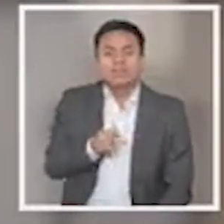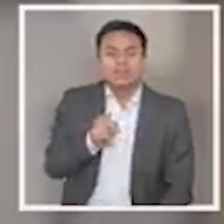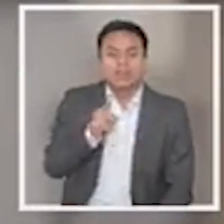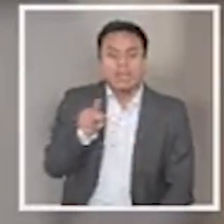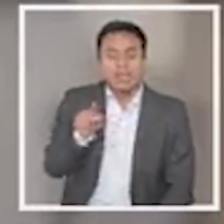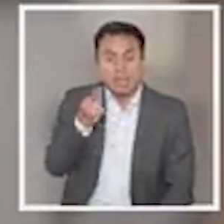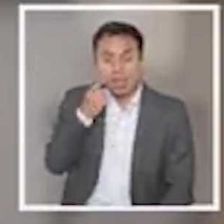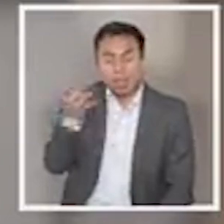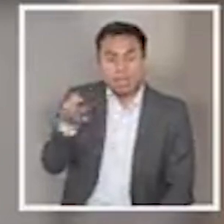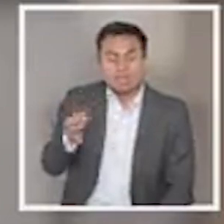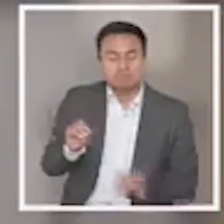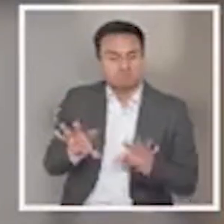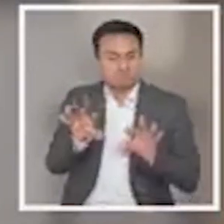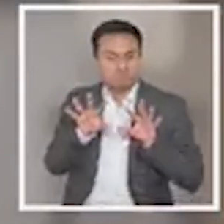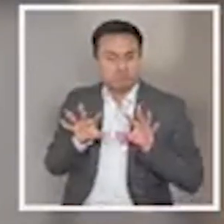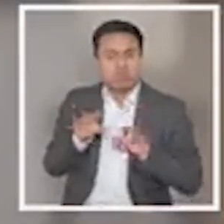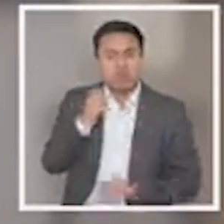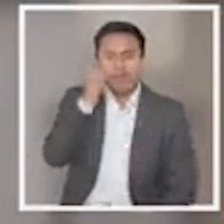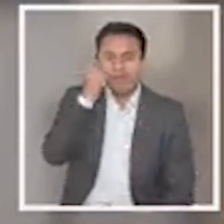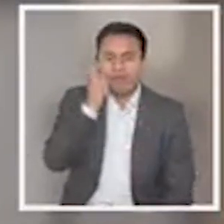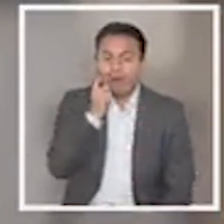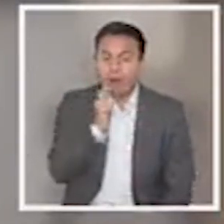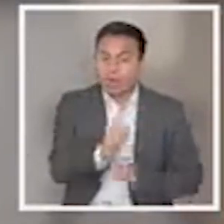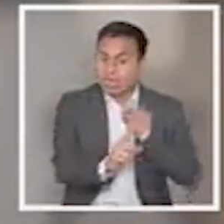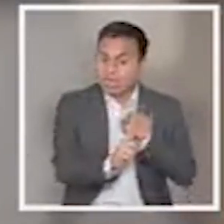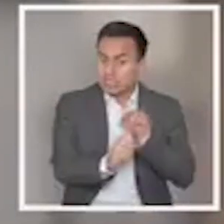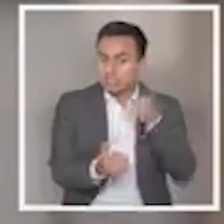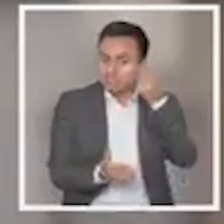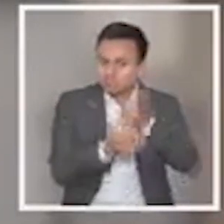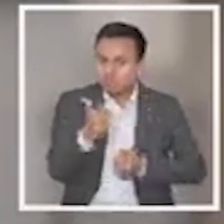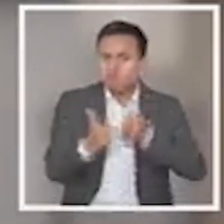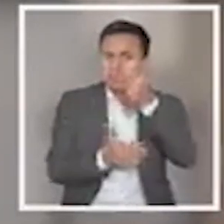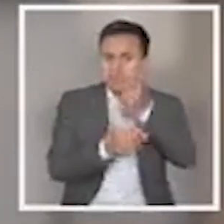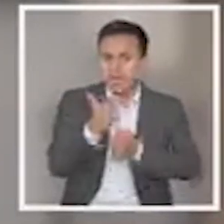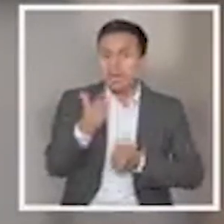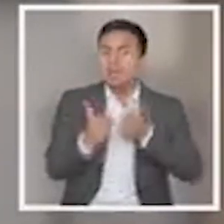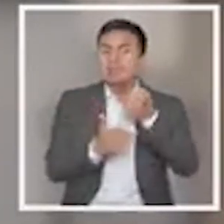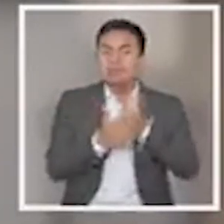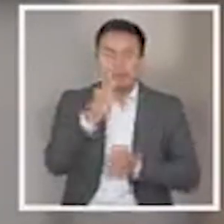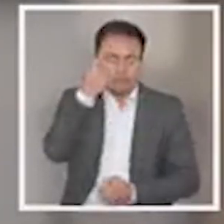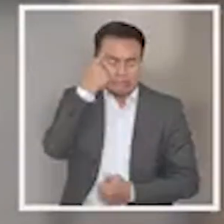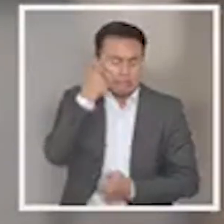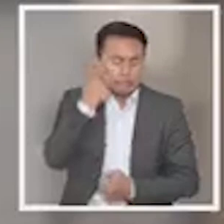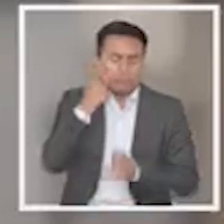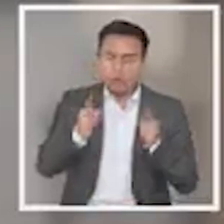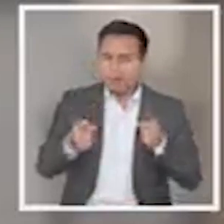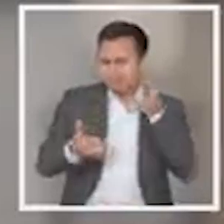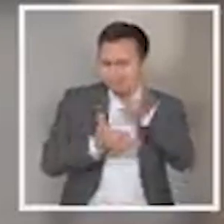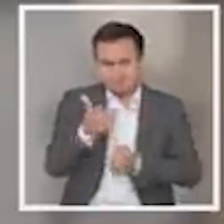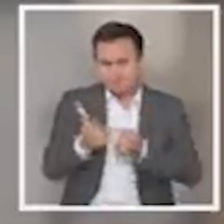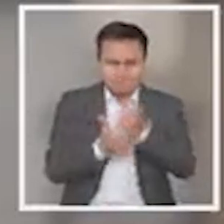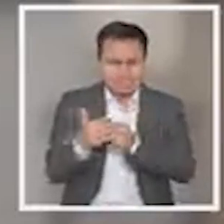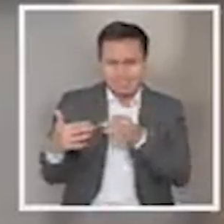algo, que era que O'Higgins había luchado lastimado, herido.